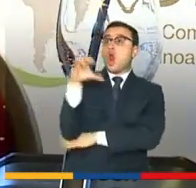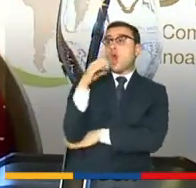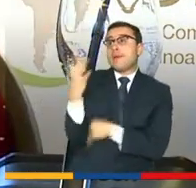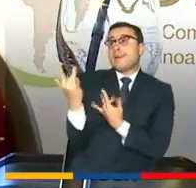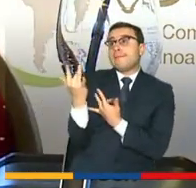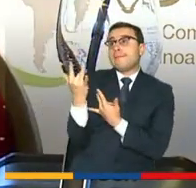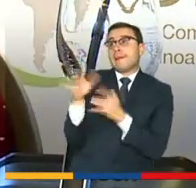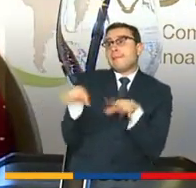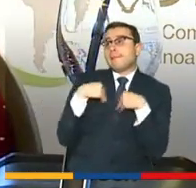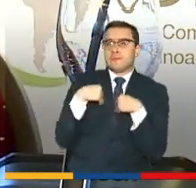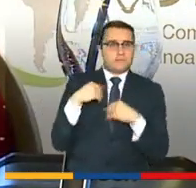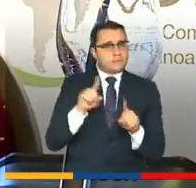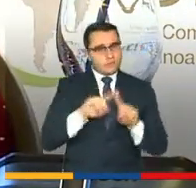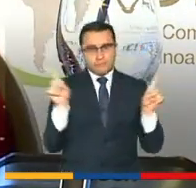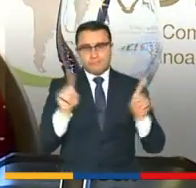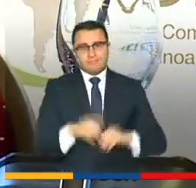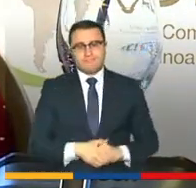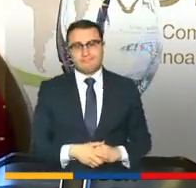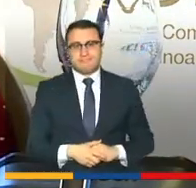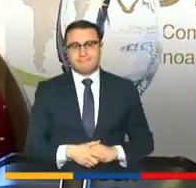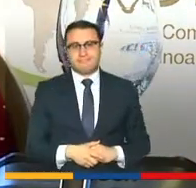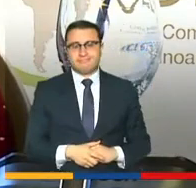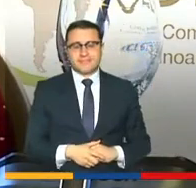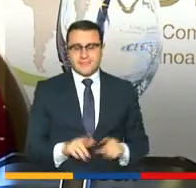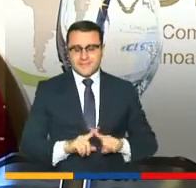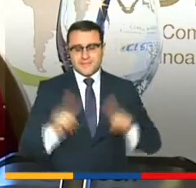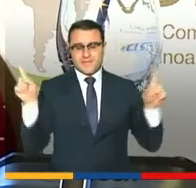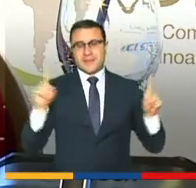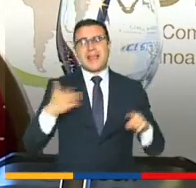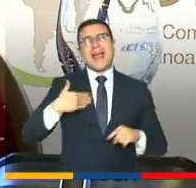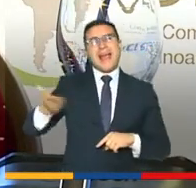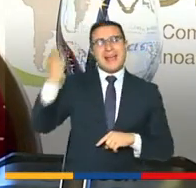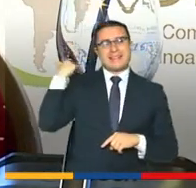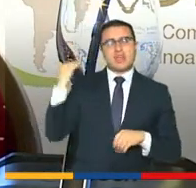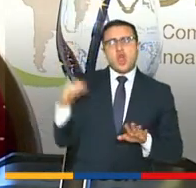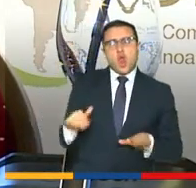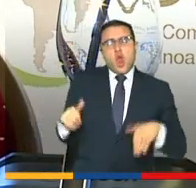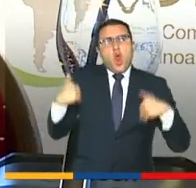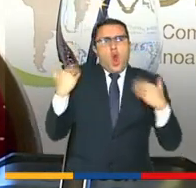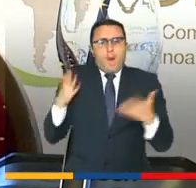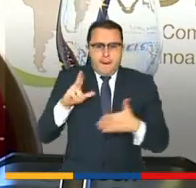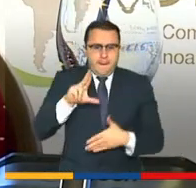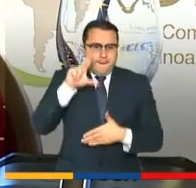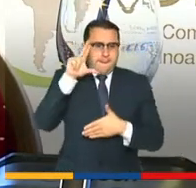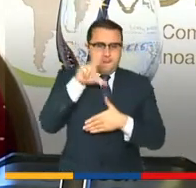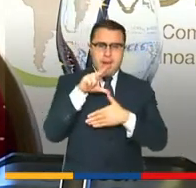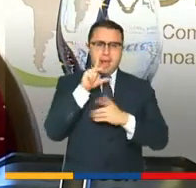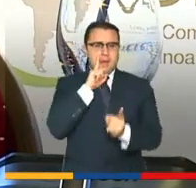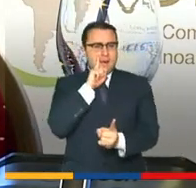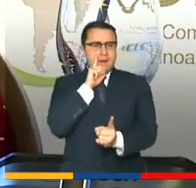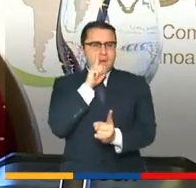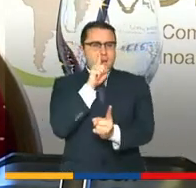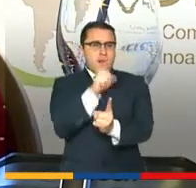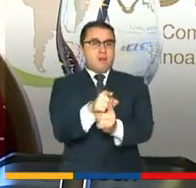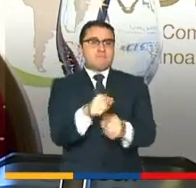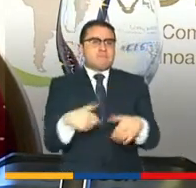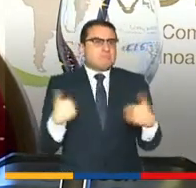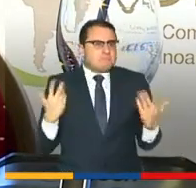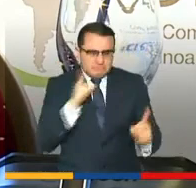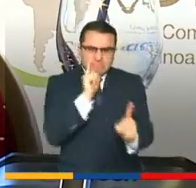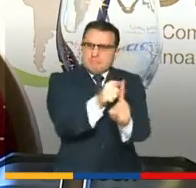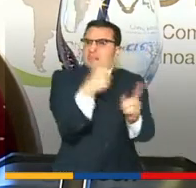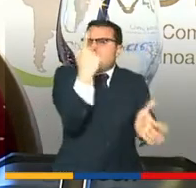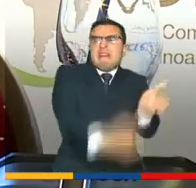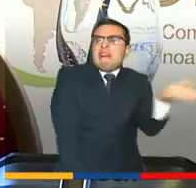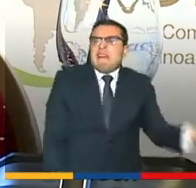Y por eso un poco lo que había hablado al principio, digamos, ¿dónde es que está el camino de América Latina? Y la crisis